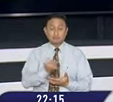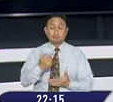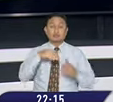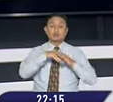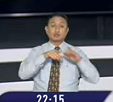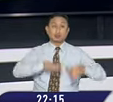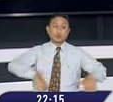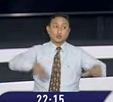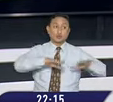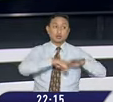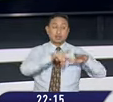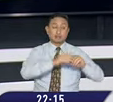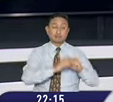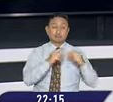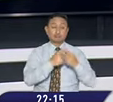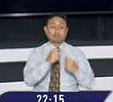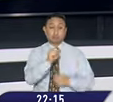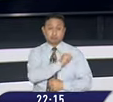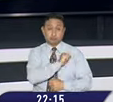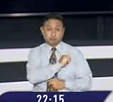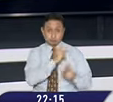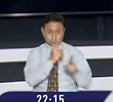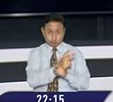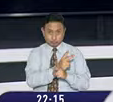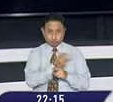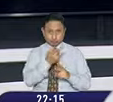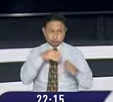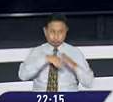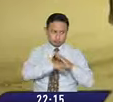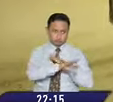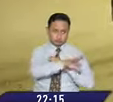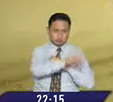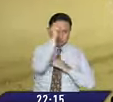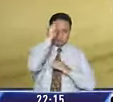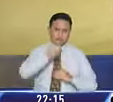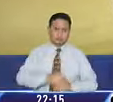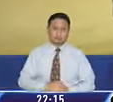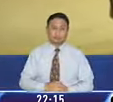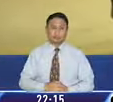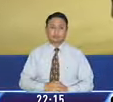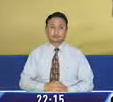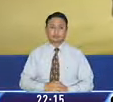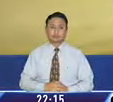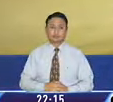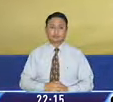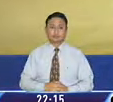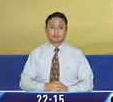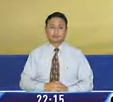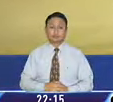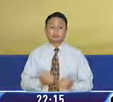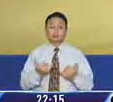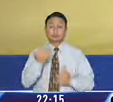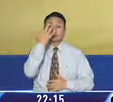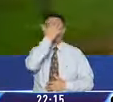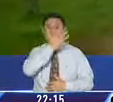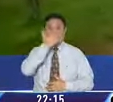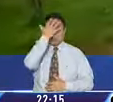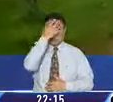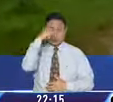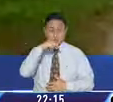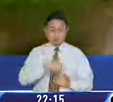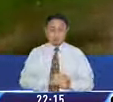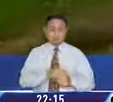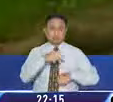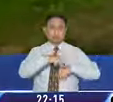ingresaron a zonas de dominio de las organizaciones delictivas. el estado de excepción rige en Esmeraldas. Y por